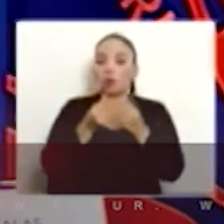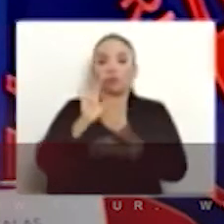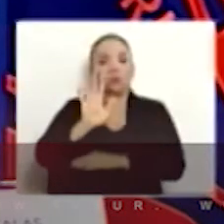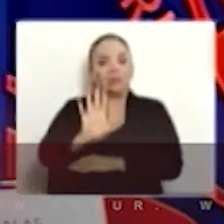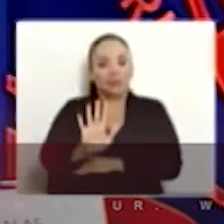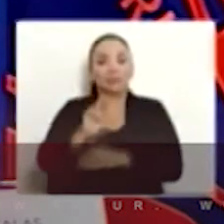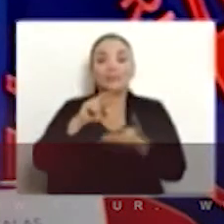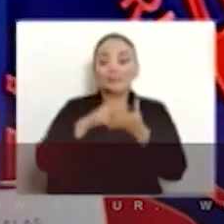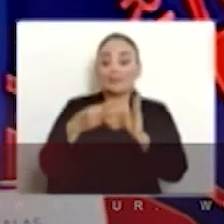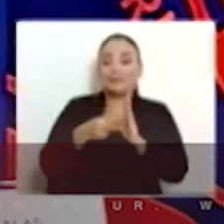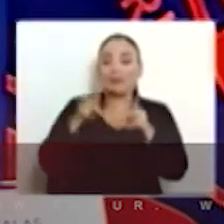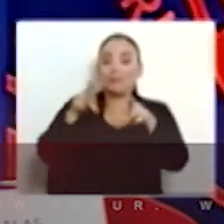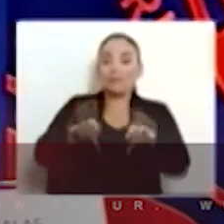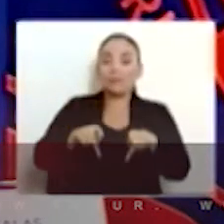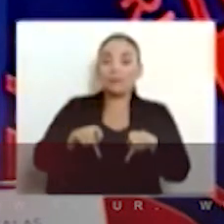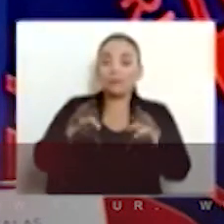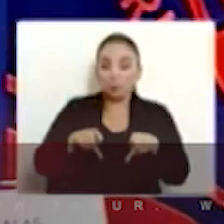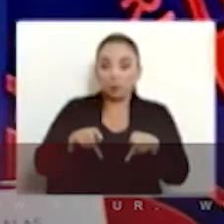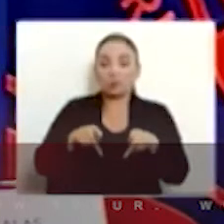o sea personas